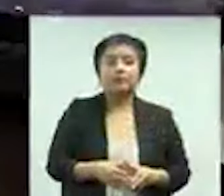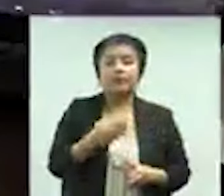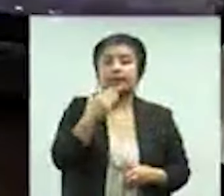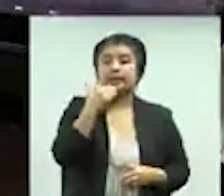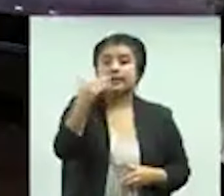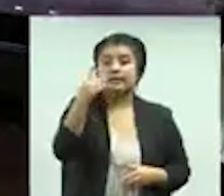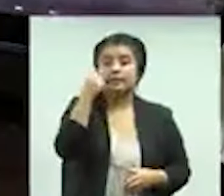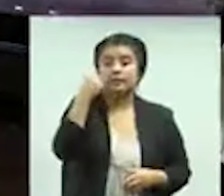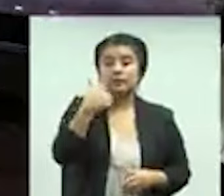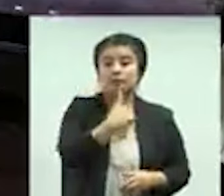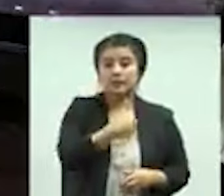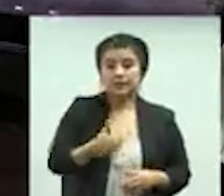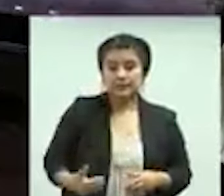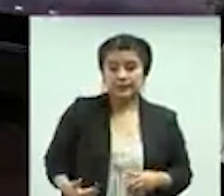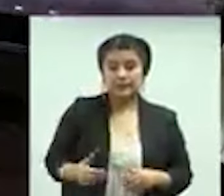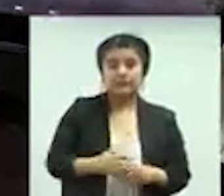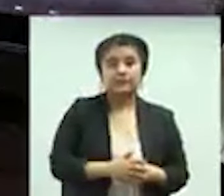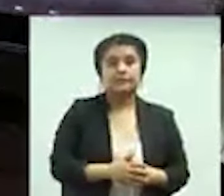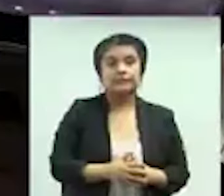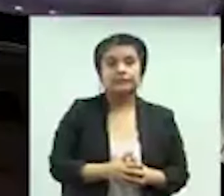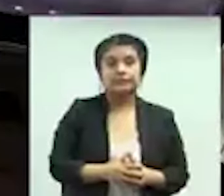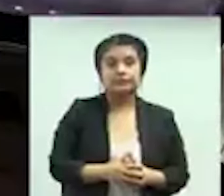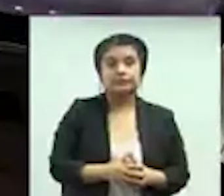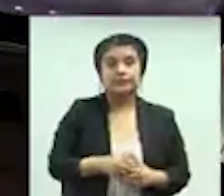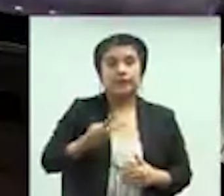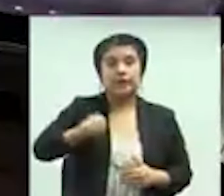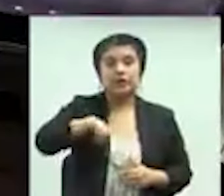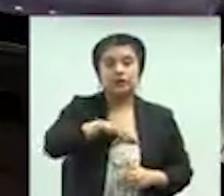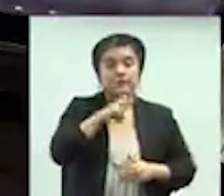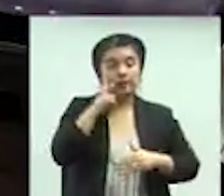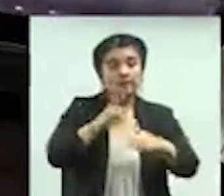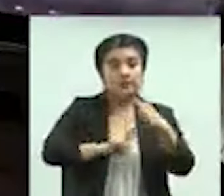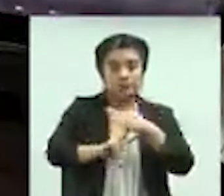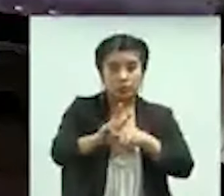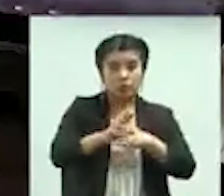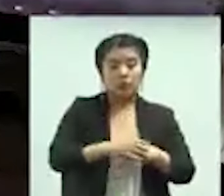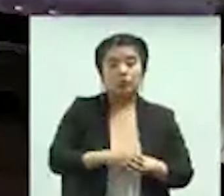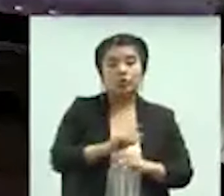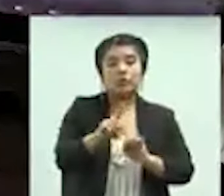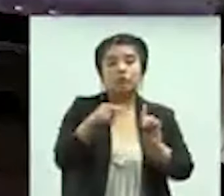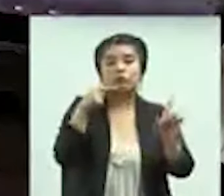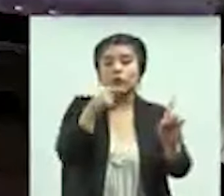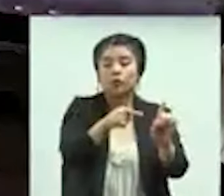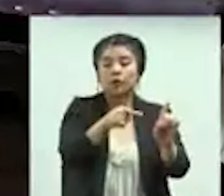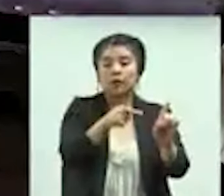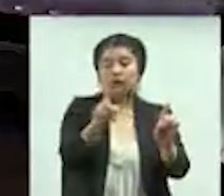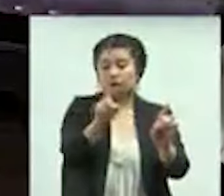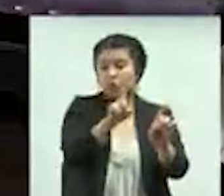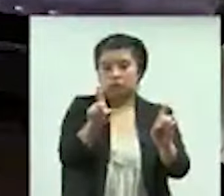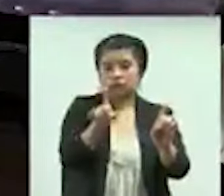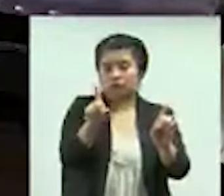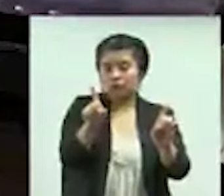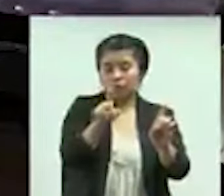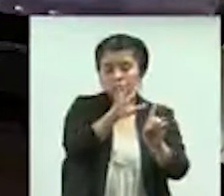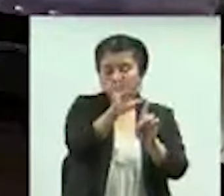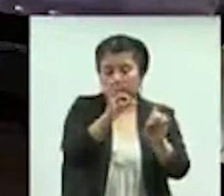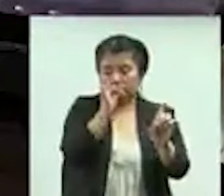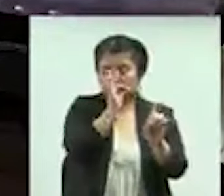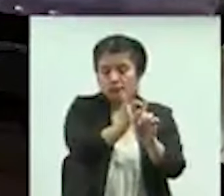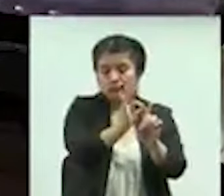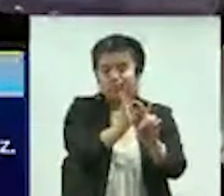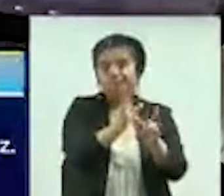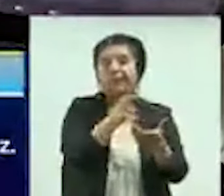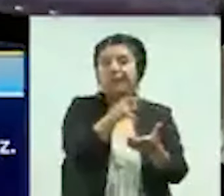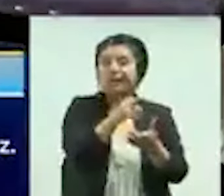Gracias, señor presidente. Sí, desde nuestra visión no corresponde esta pregunta al objeto de la